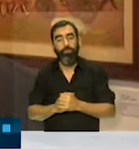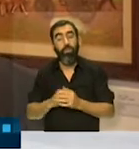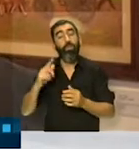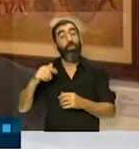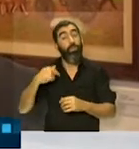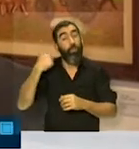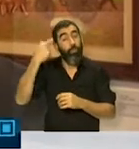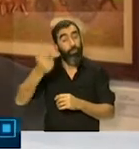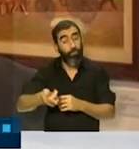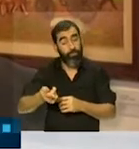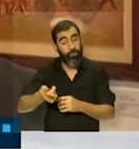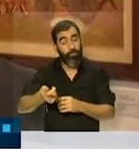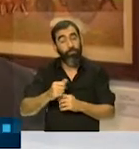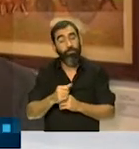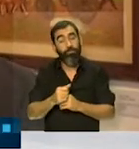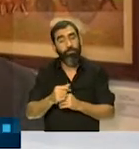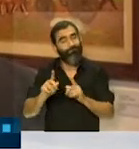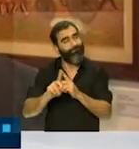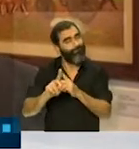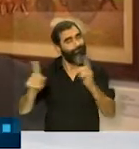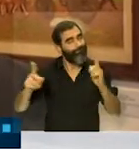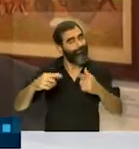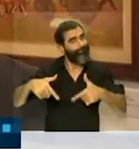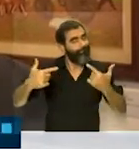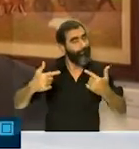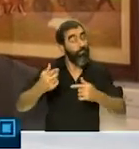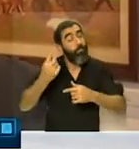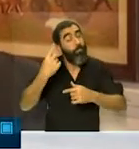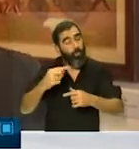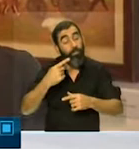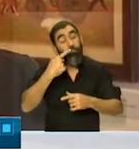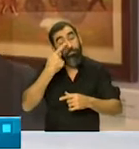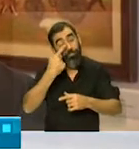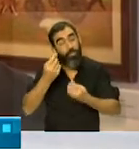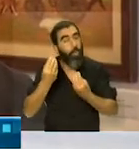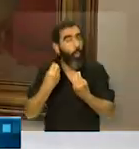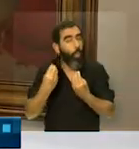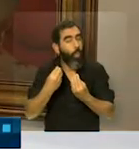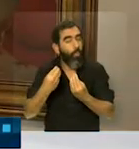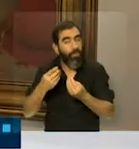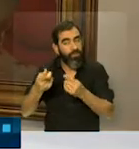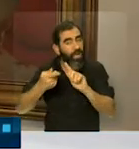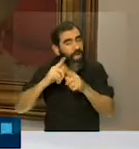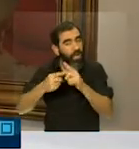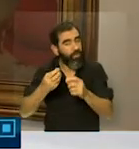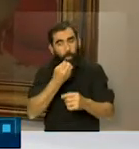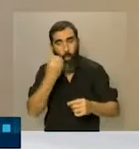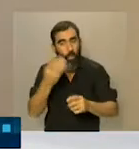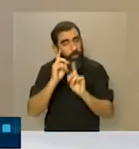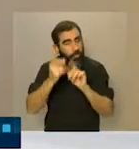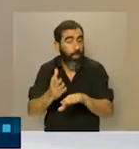Después terminaron distanciados, pero es interesante ver cómo se da